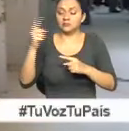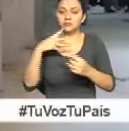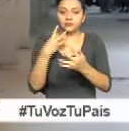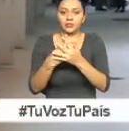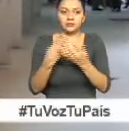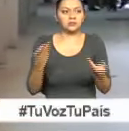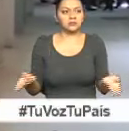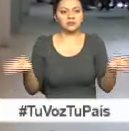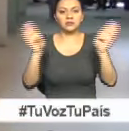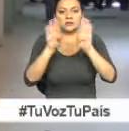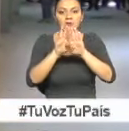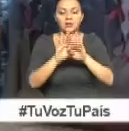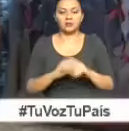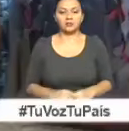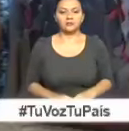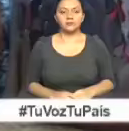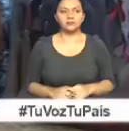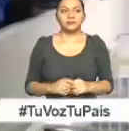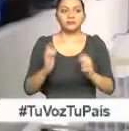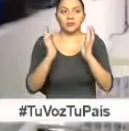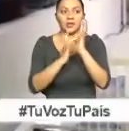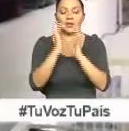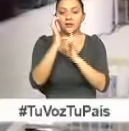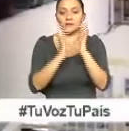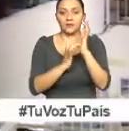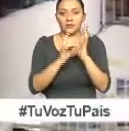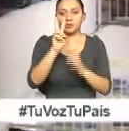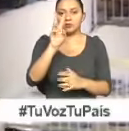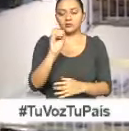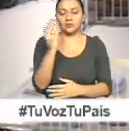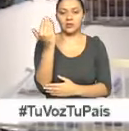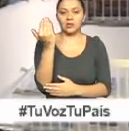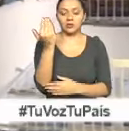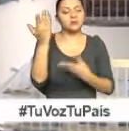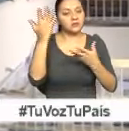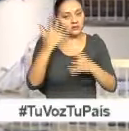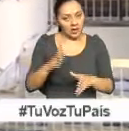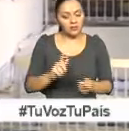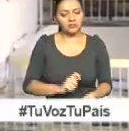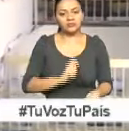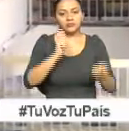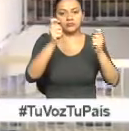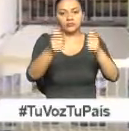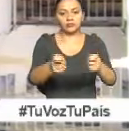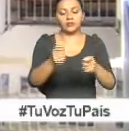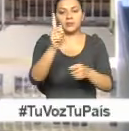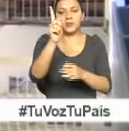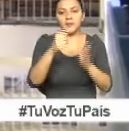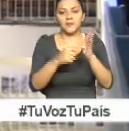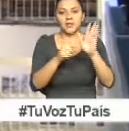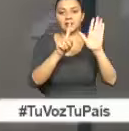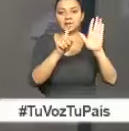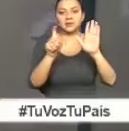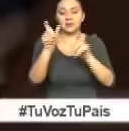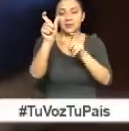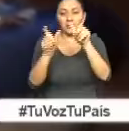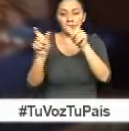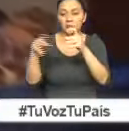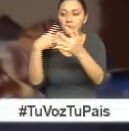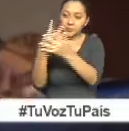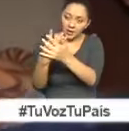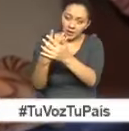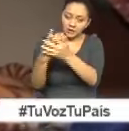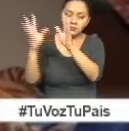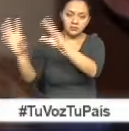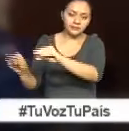cerró definitivamente. En abril de 2014, se realizó el traslado de 1.600 personas privadas de libertad del